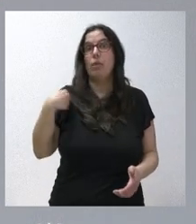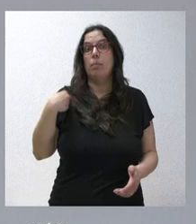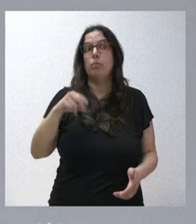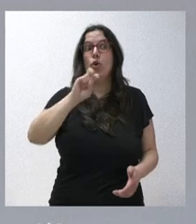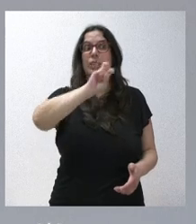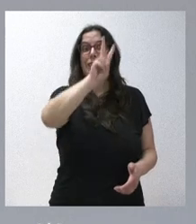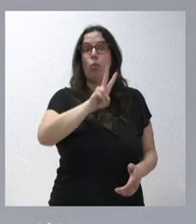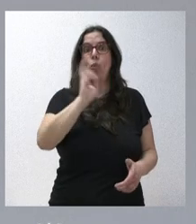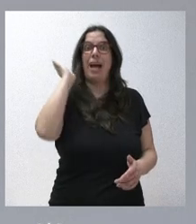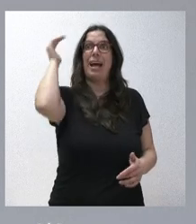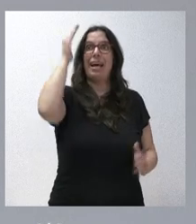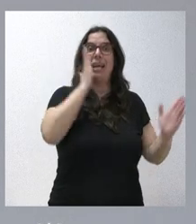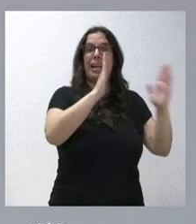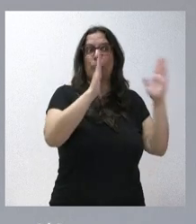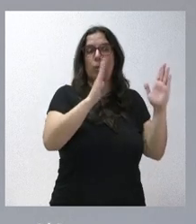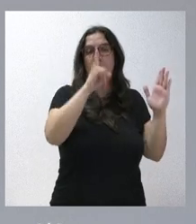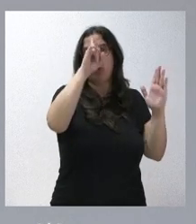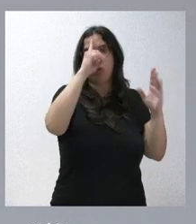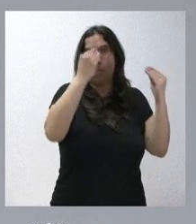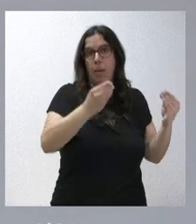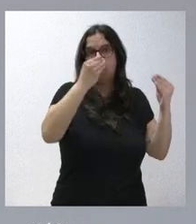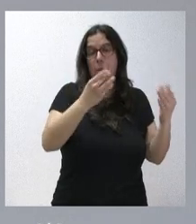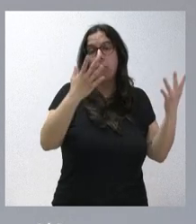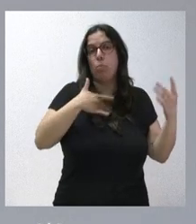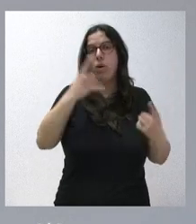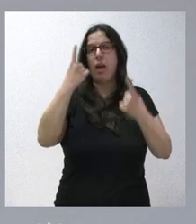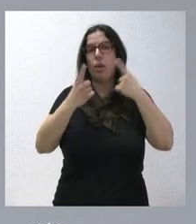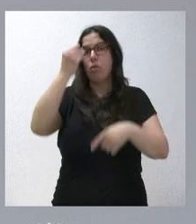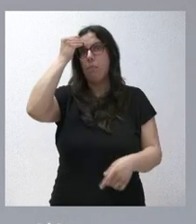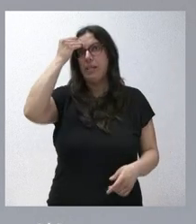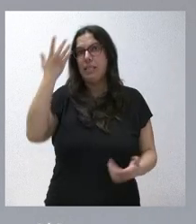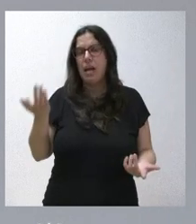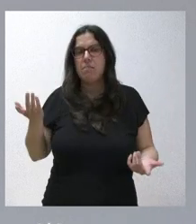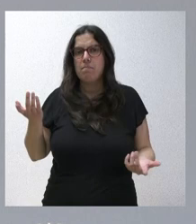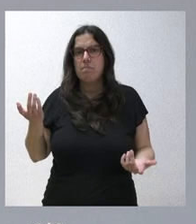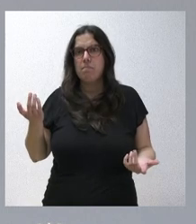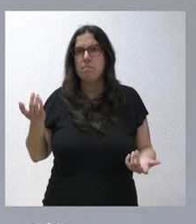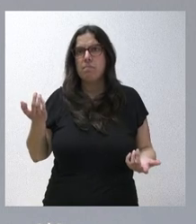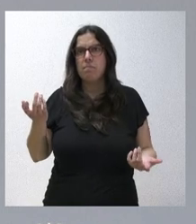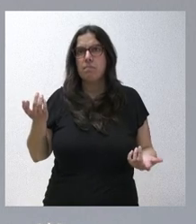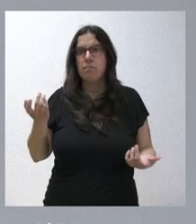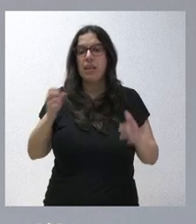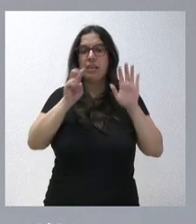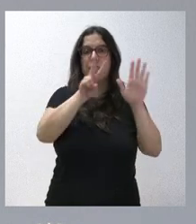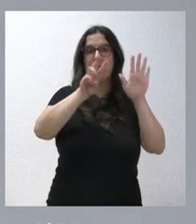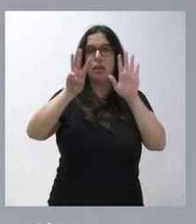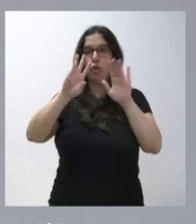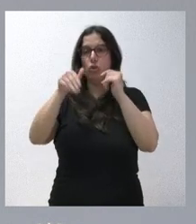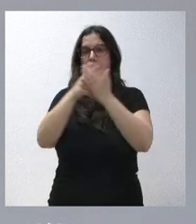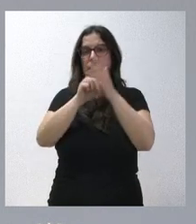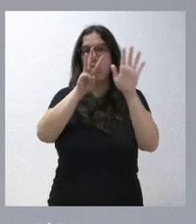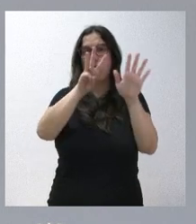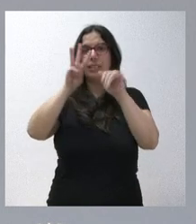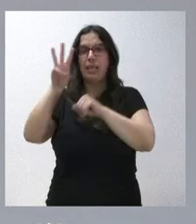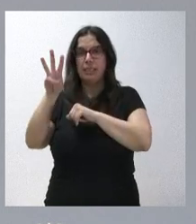República pero no me quiero imaginar la gente que puede pensar de qué violencias se han producido del 78 al 833